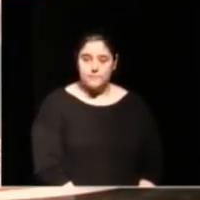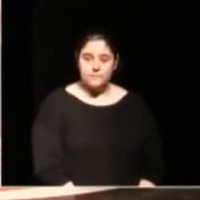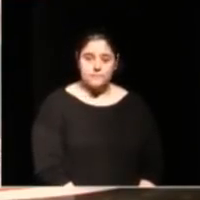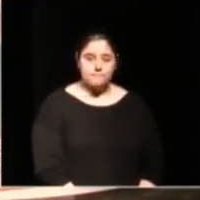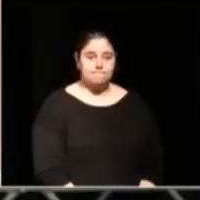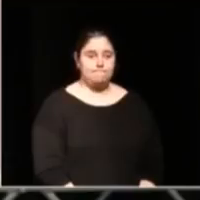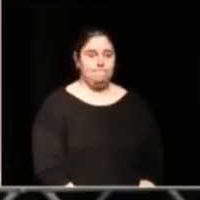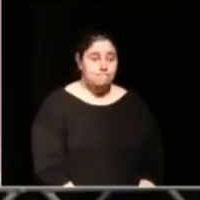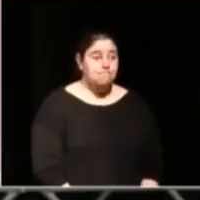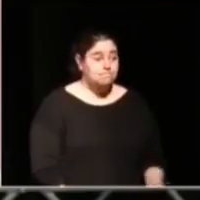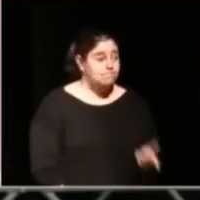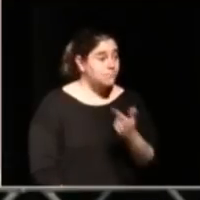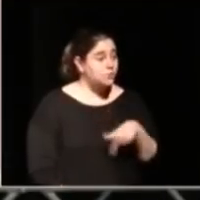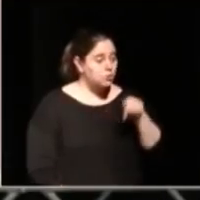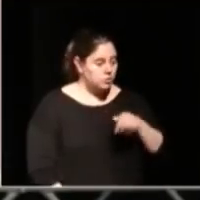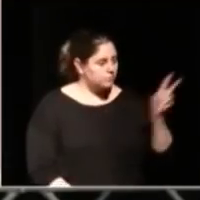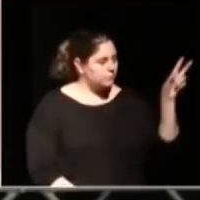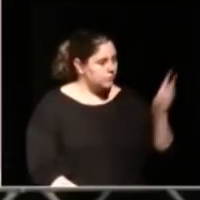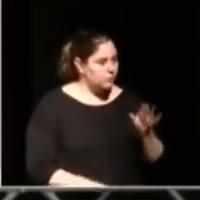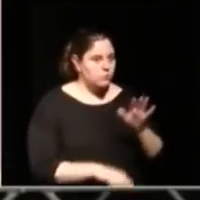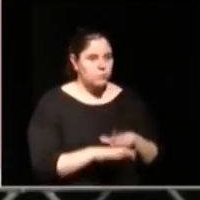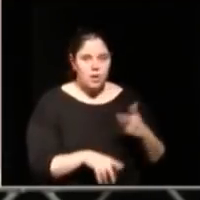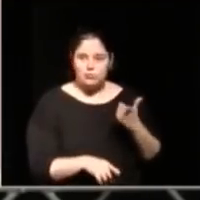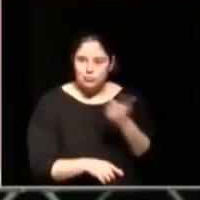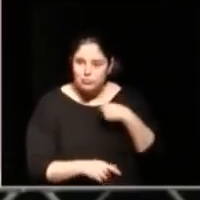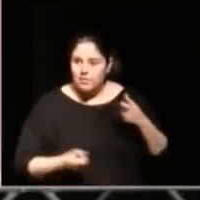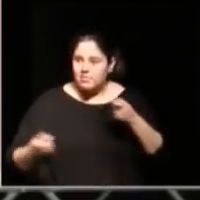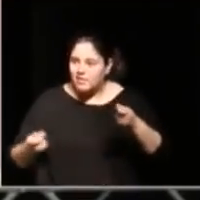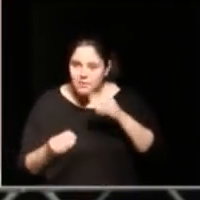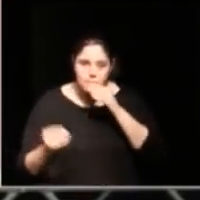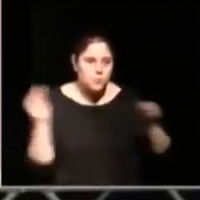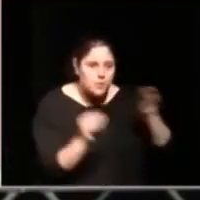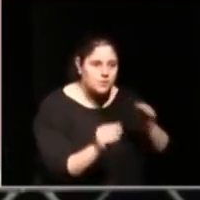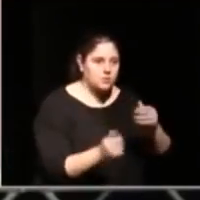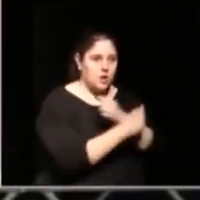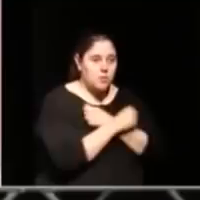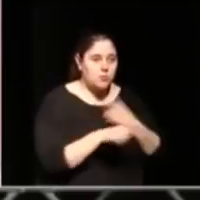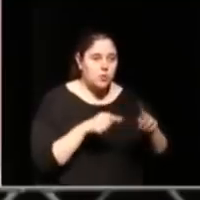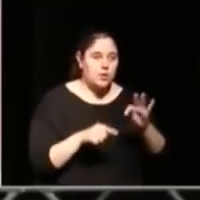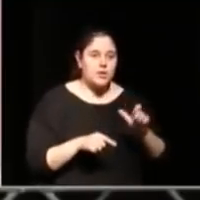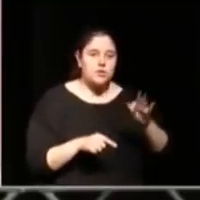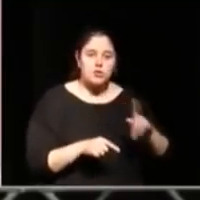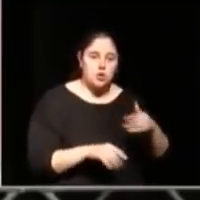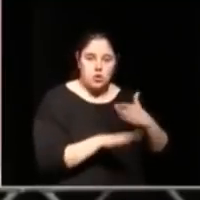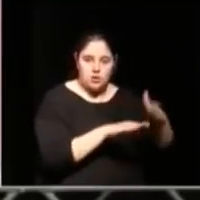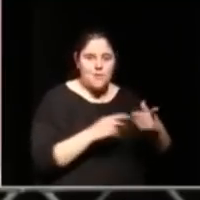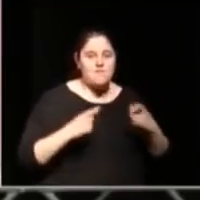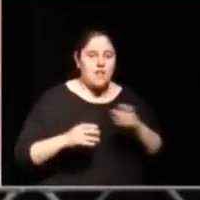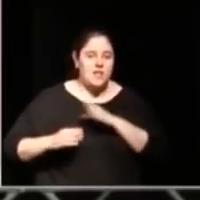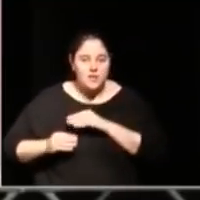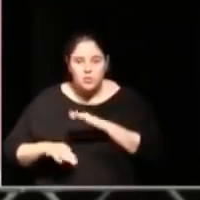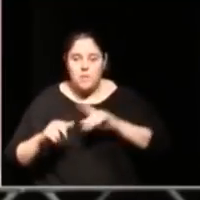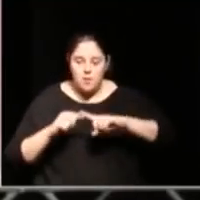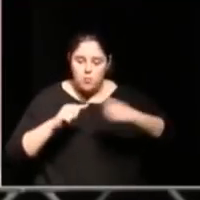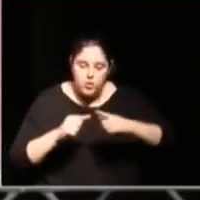Por eso estamos aquí hoy, para llenaros de besos y de abrazos, porque creo que sobra testosterona y falta ternura para salir